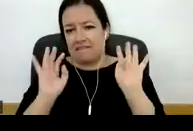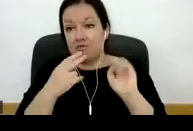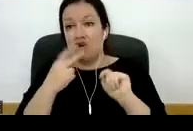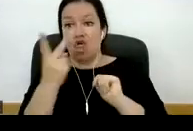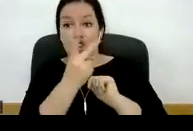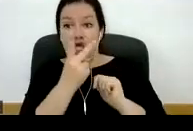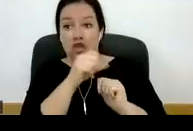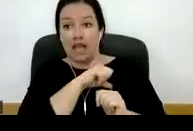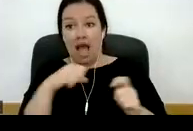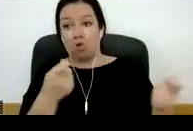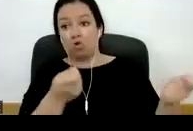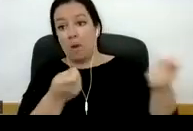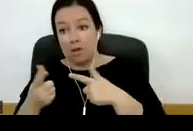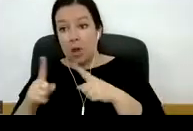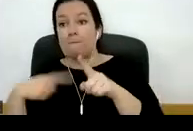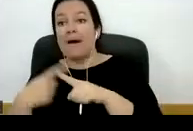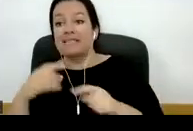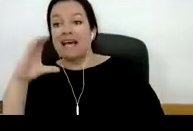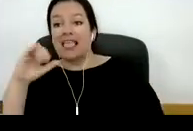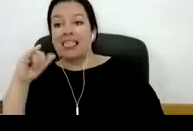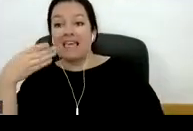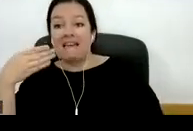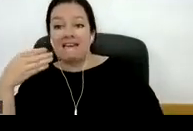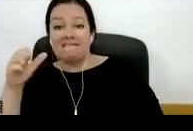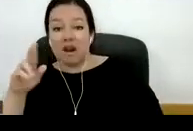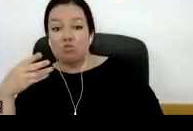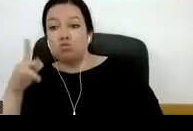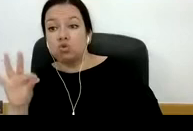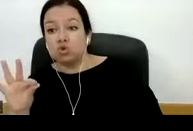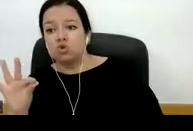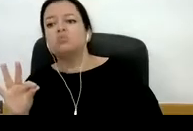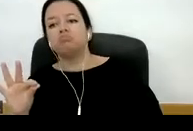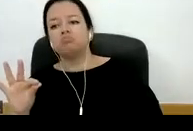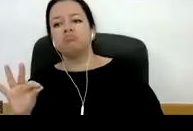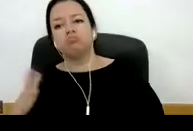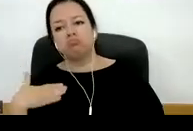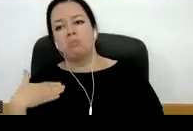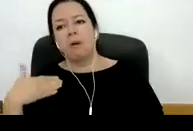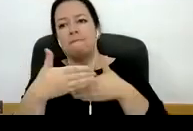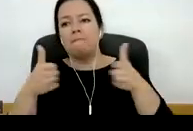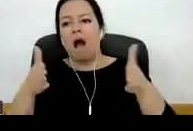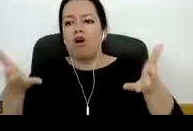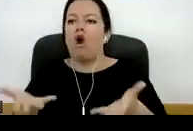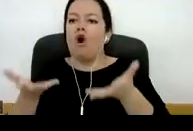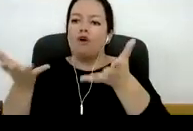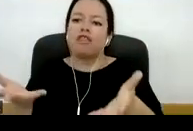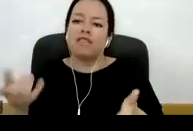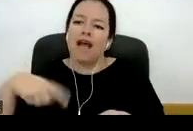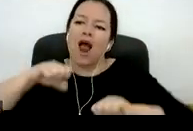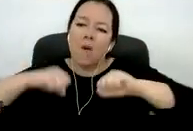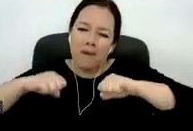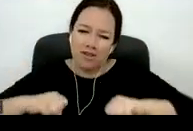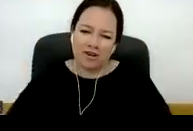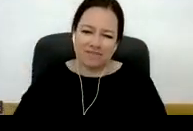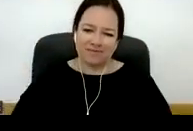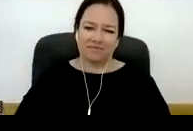autoenvíos y el Fiber Boost, por ejemplo, creo que tendríamos un buen pack para ofrecer a nuestros abuelillos. Y hay